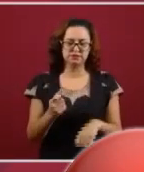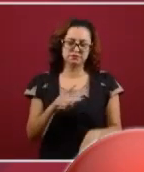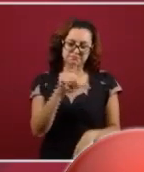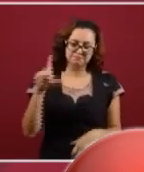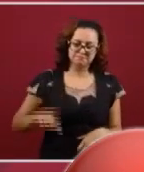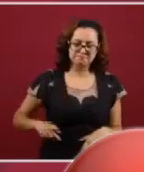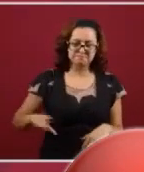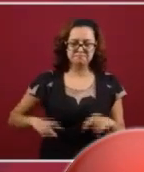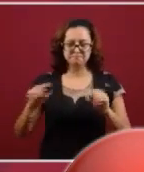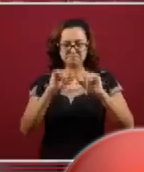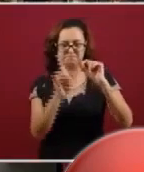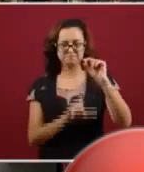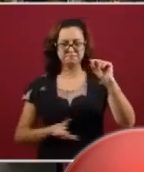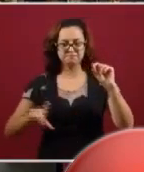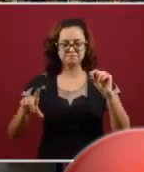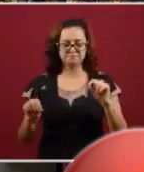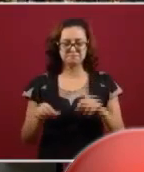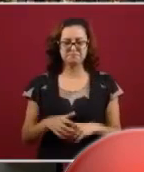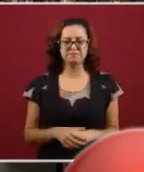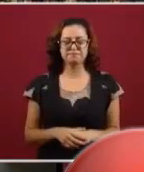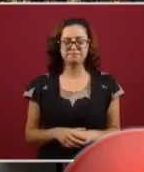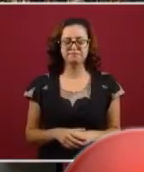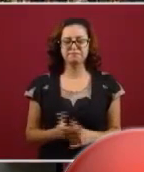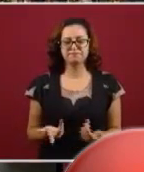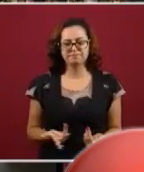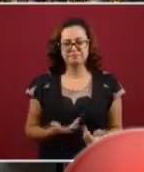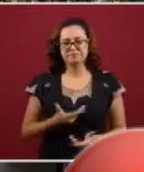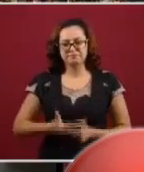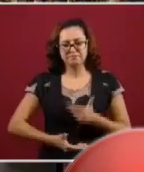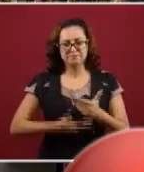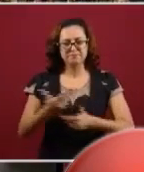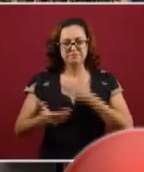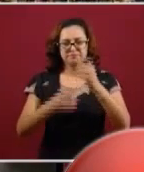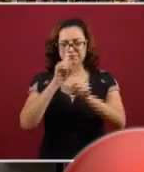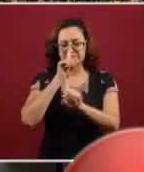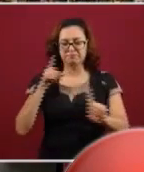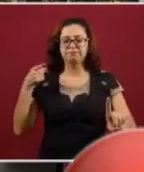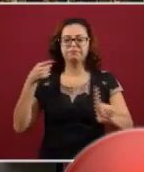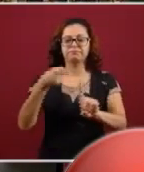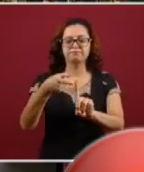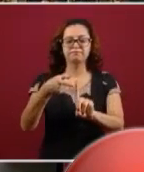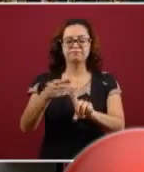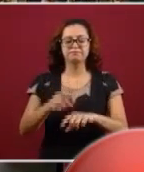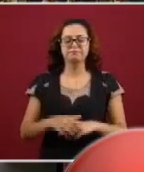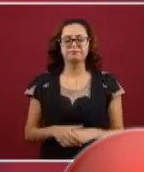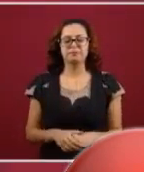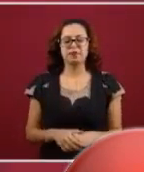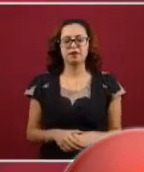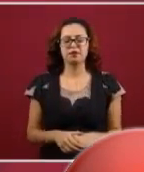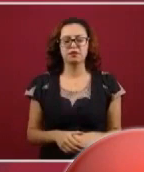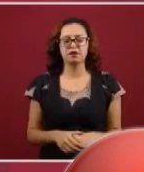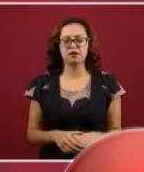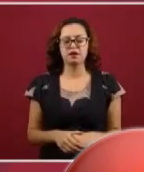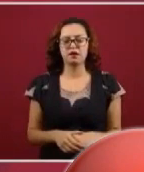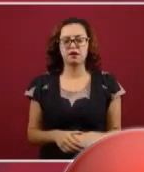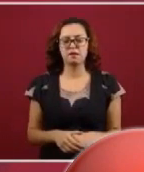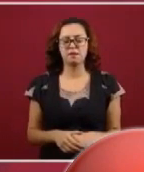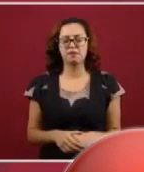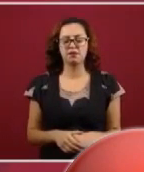mexicano, cómo va avanzando este propósito de